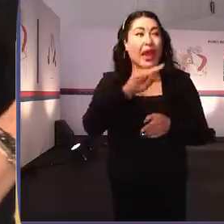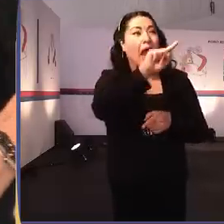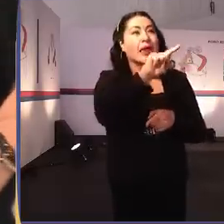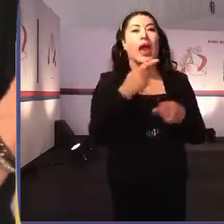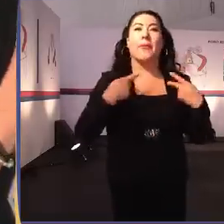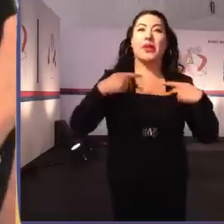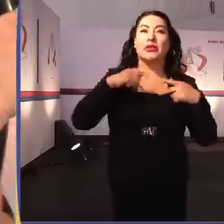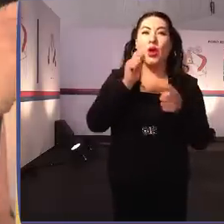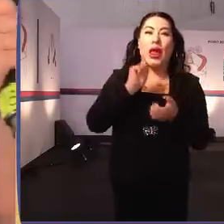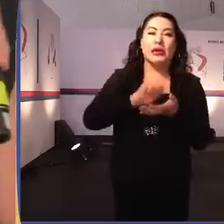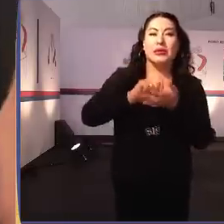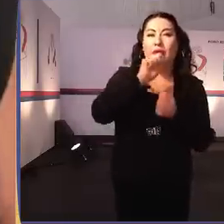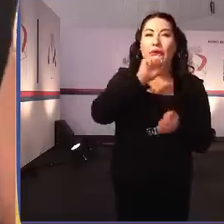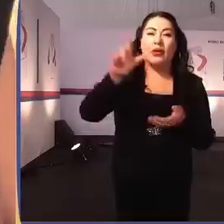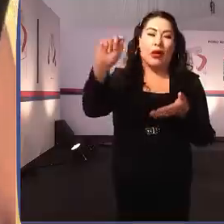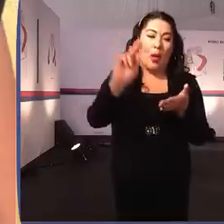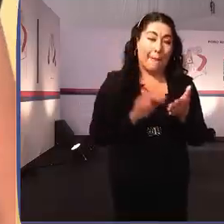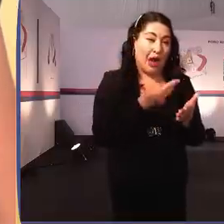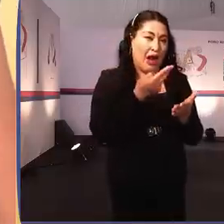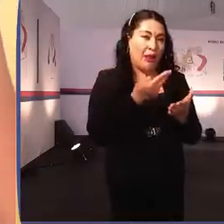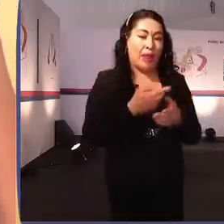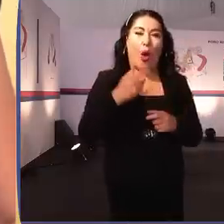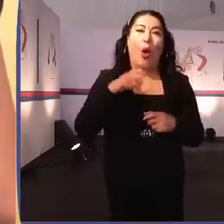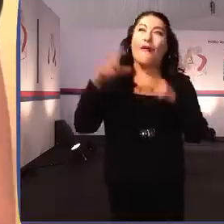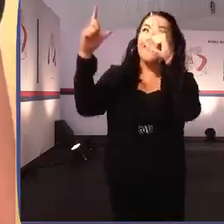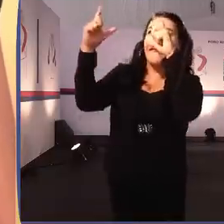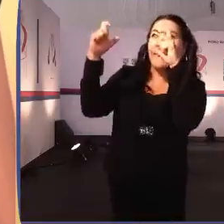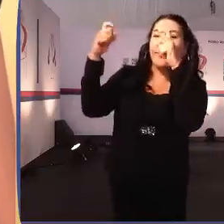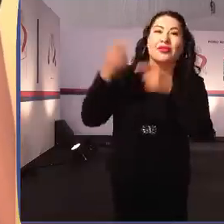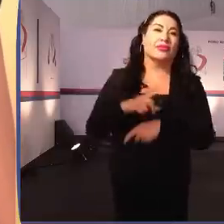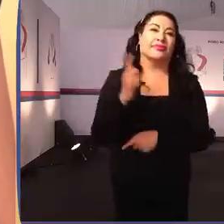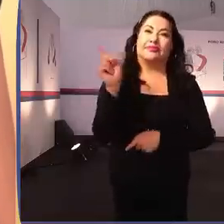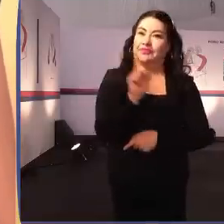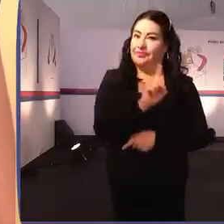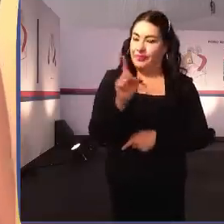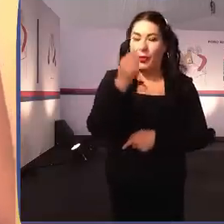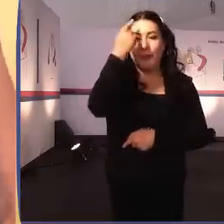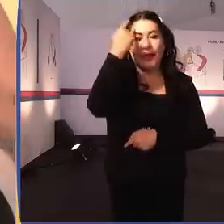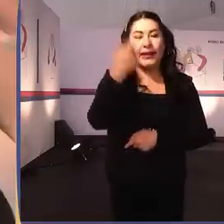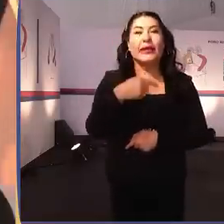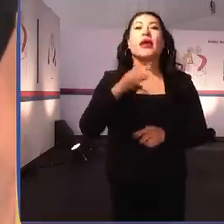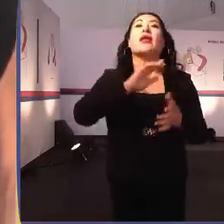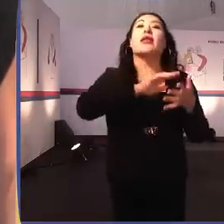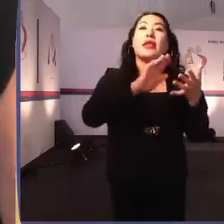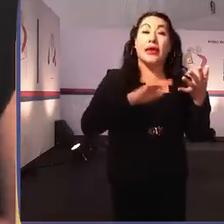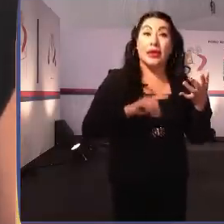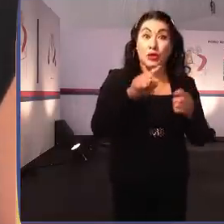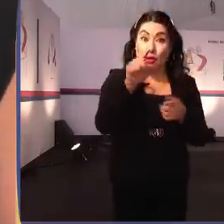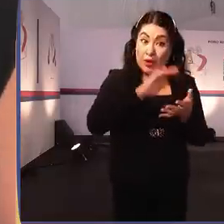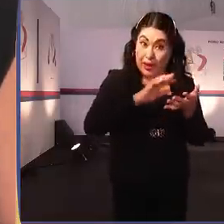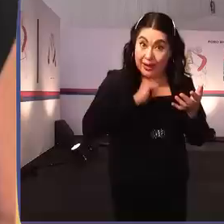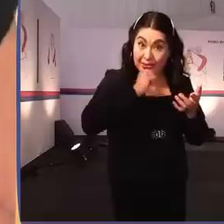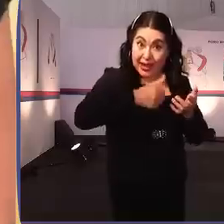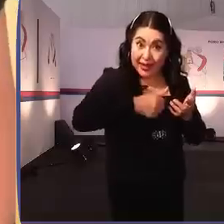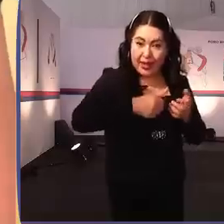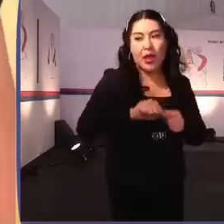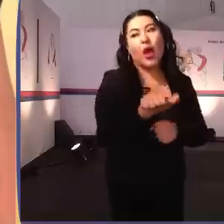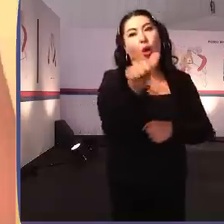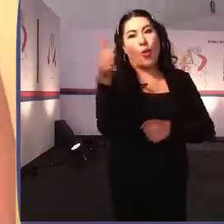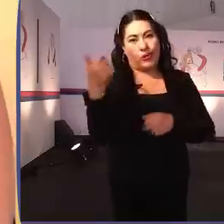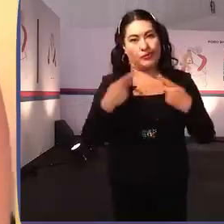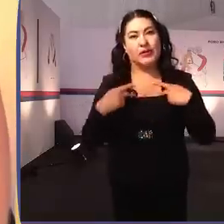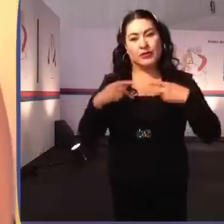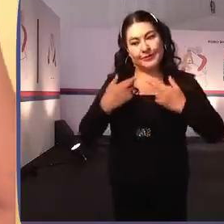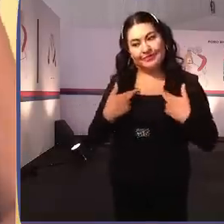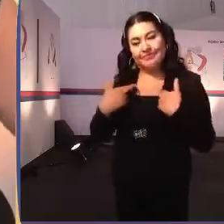como dijiste, ¿verdad? Es para que lo lean. Y si no lo leen, se lo dan a otra persona. Porque hay